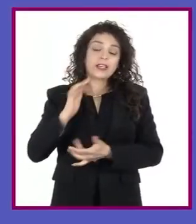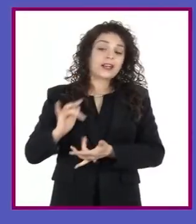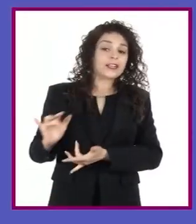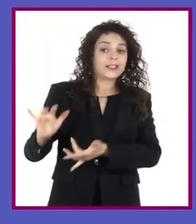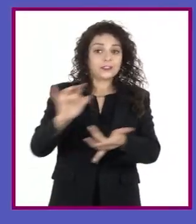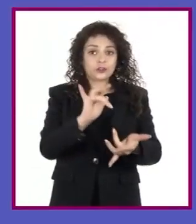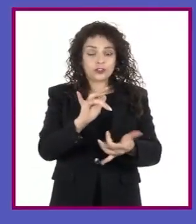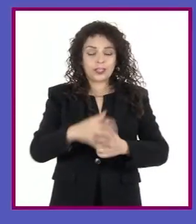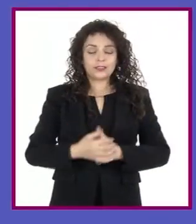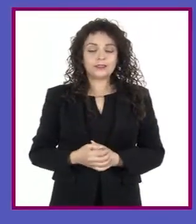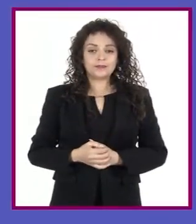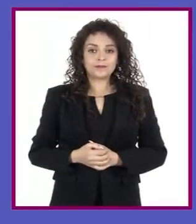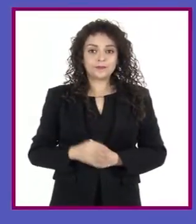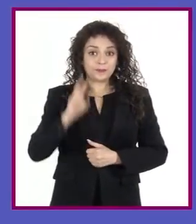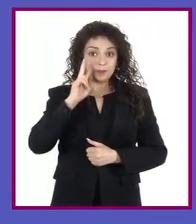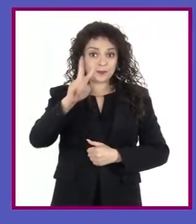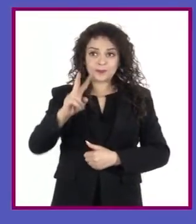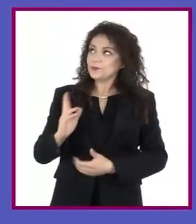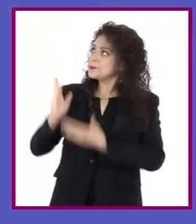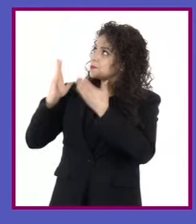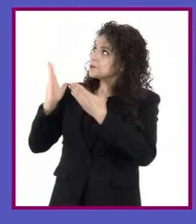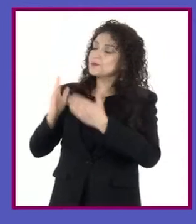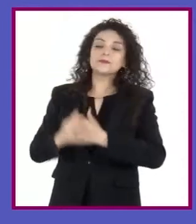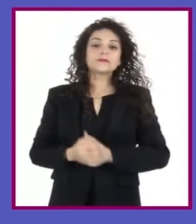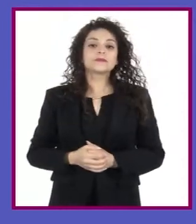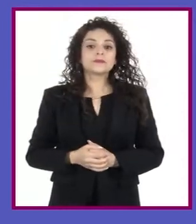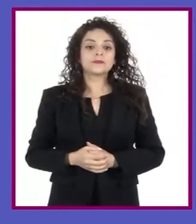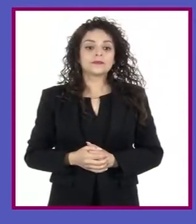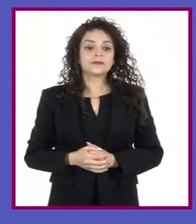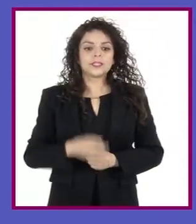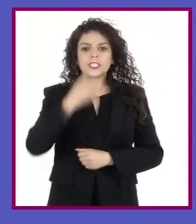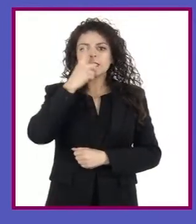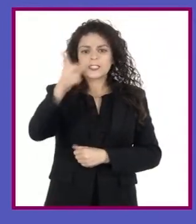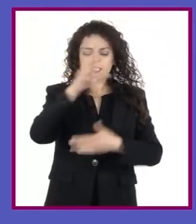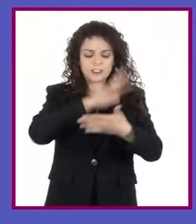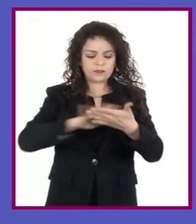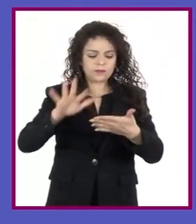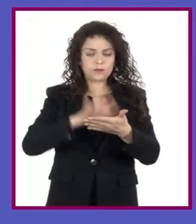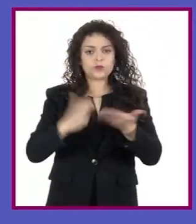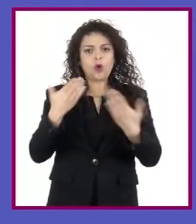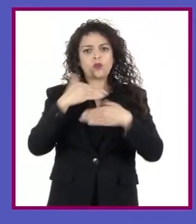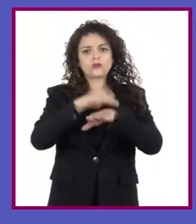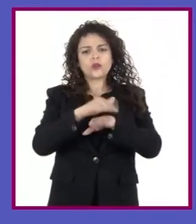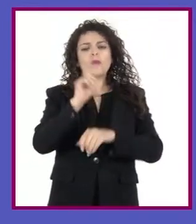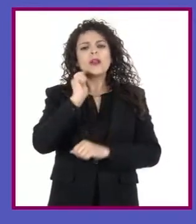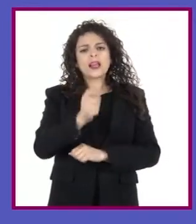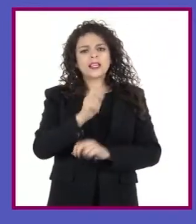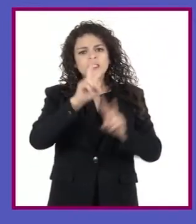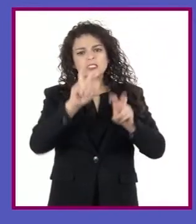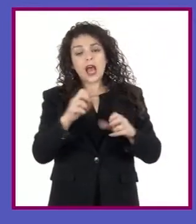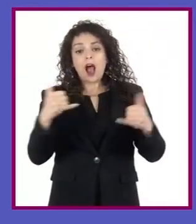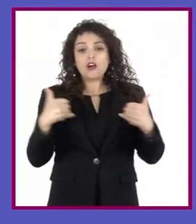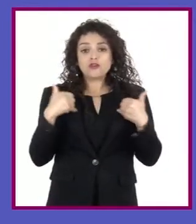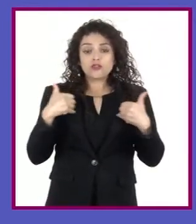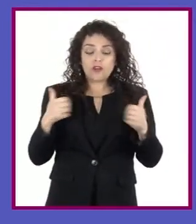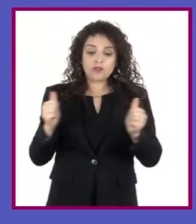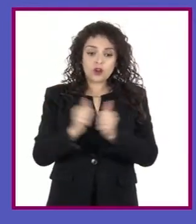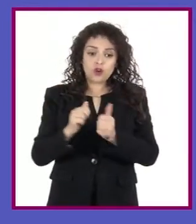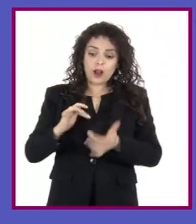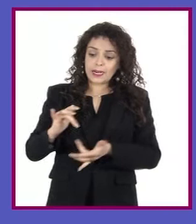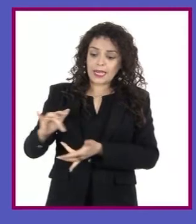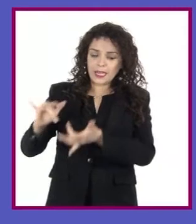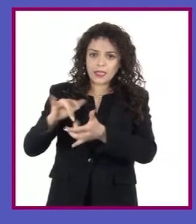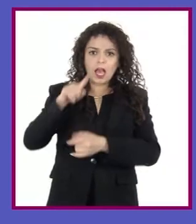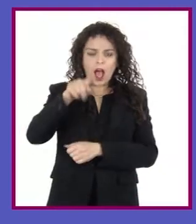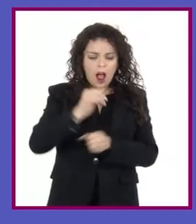sociales. Como podemos observar, este texto habla acerca de los jóvenes y las redes sociales. El estudio